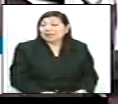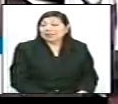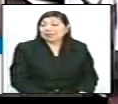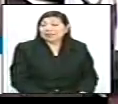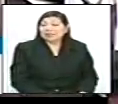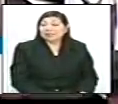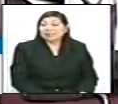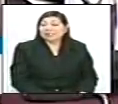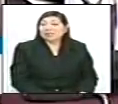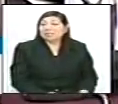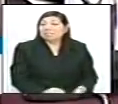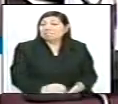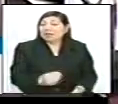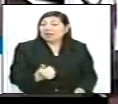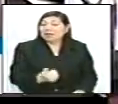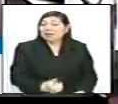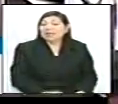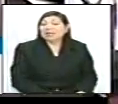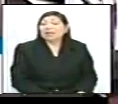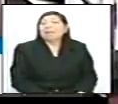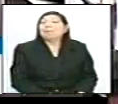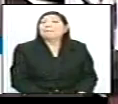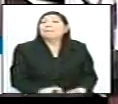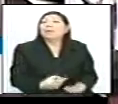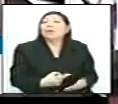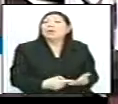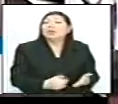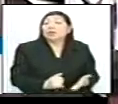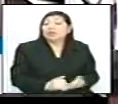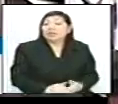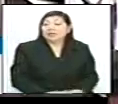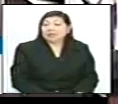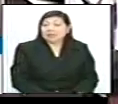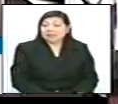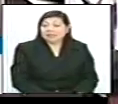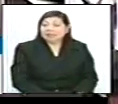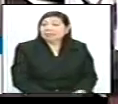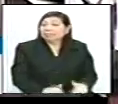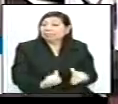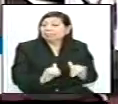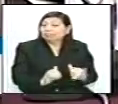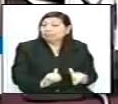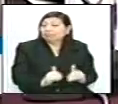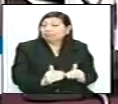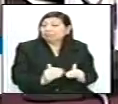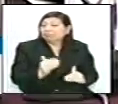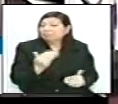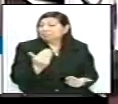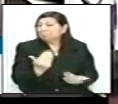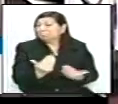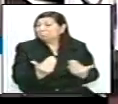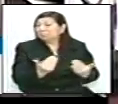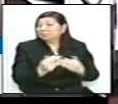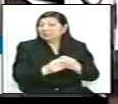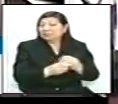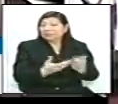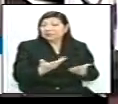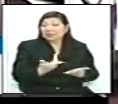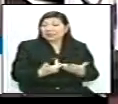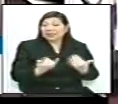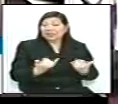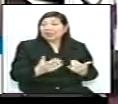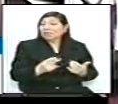pronunciarse rápidamente. Porque además, Presidenta, de las razones que he dado, hay una gran incertidumbre en el país a raíz de